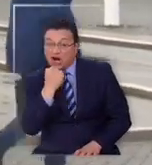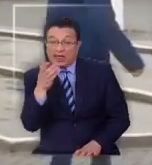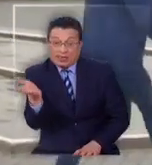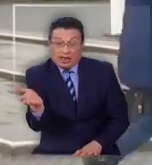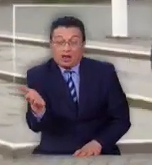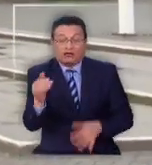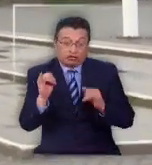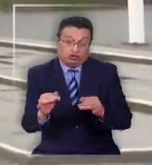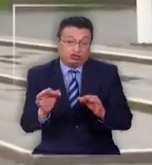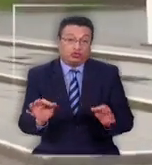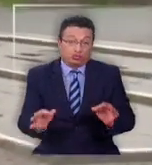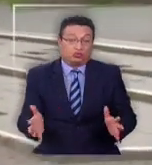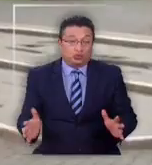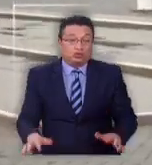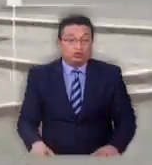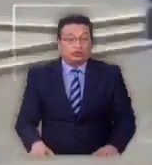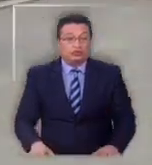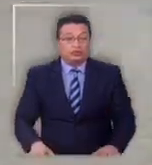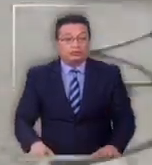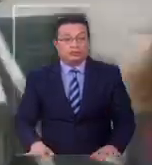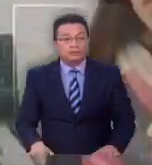sí, seguro.